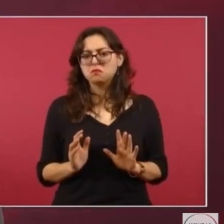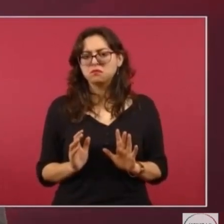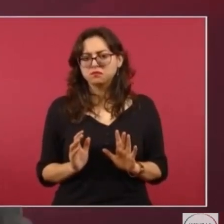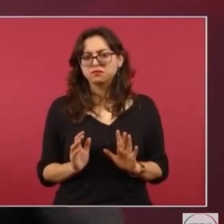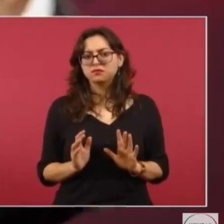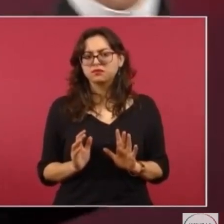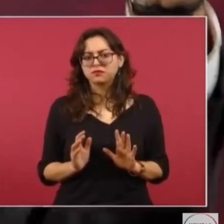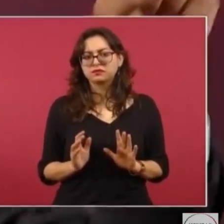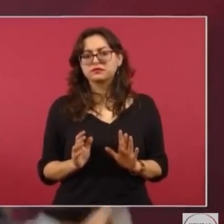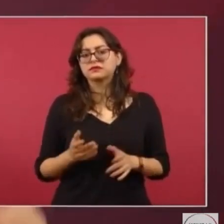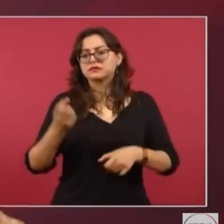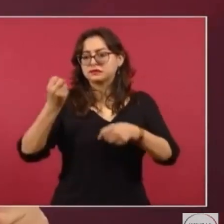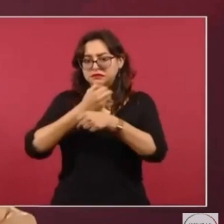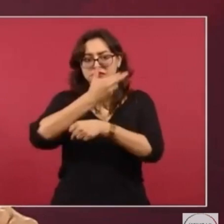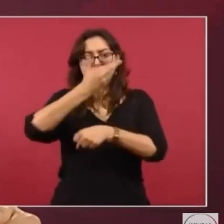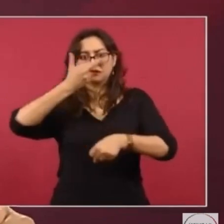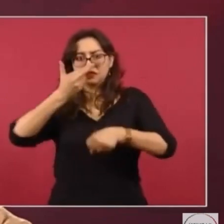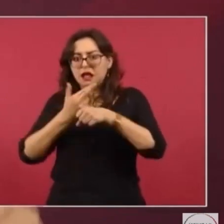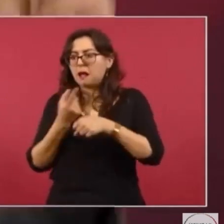también mandó a los secretarios.